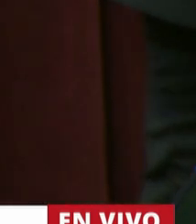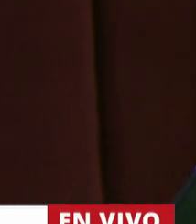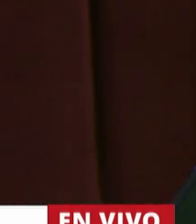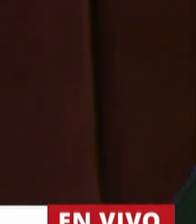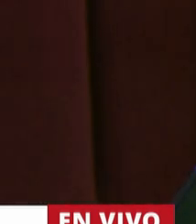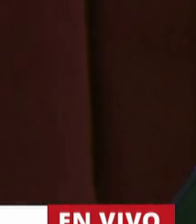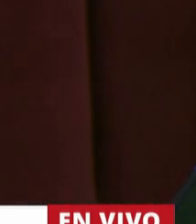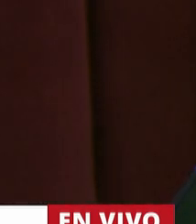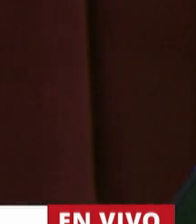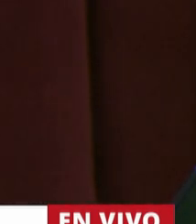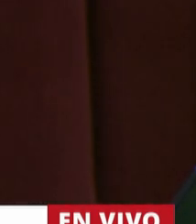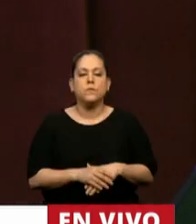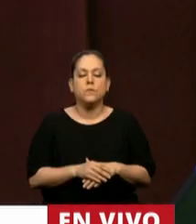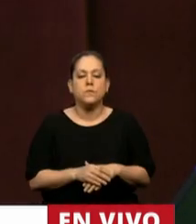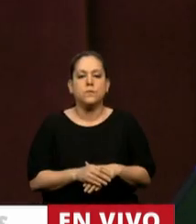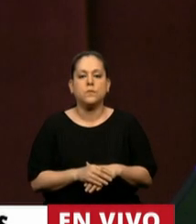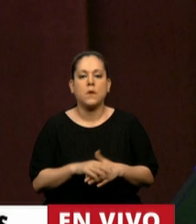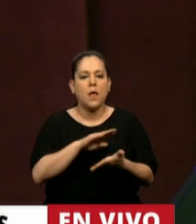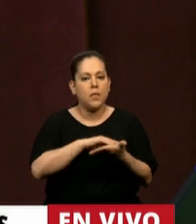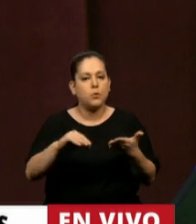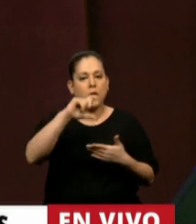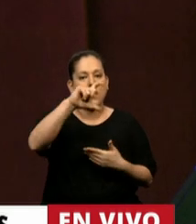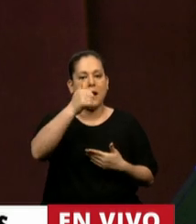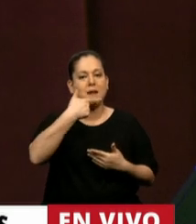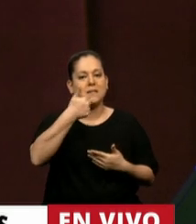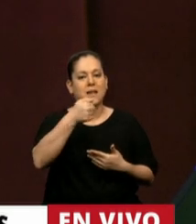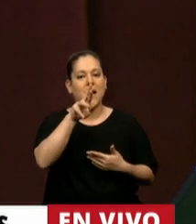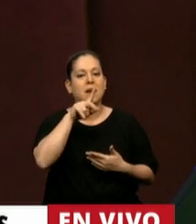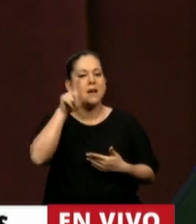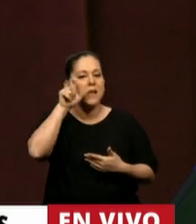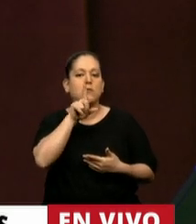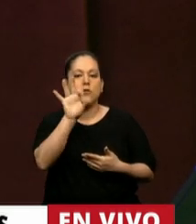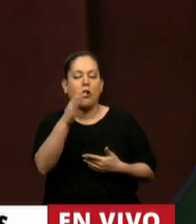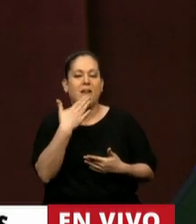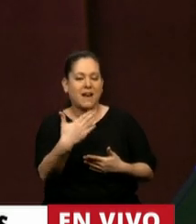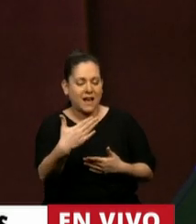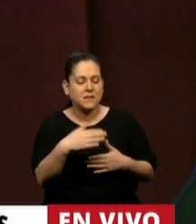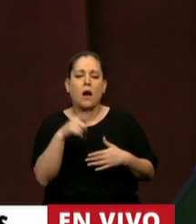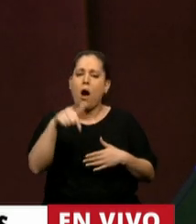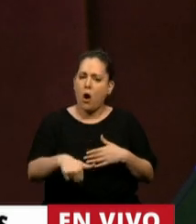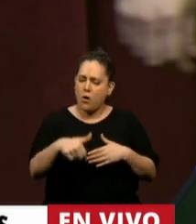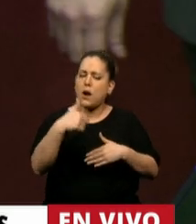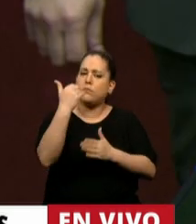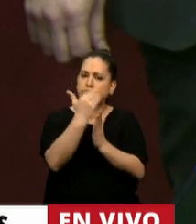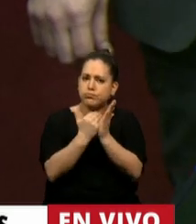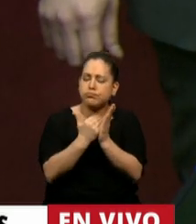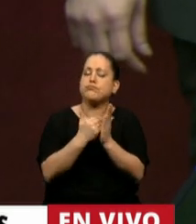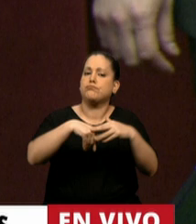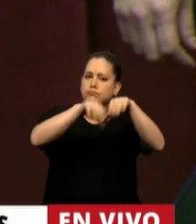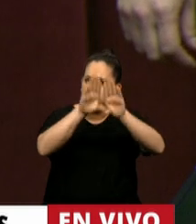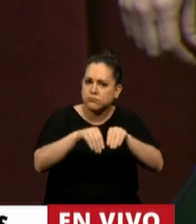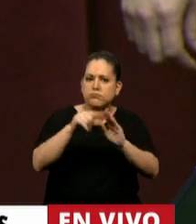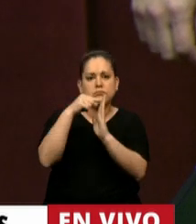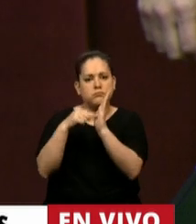Pao se va a votar en general y en particular el dictamen de mayoría de las